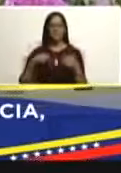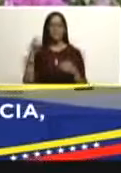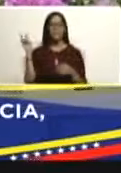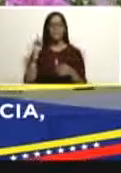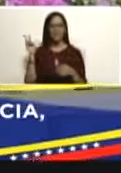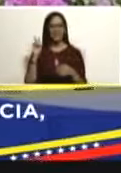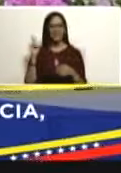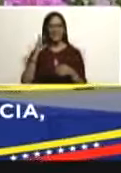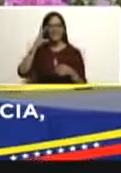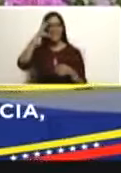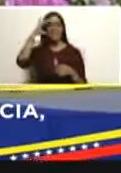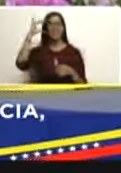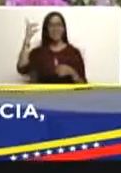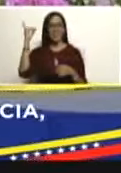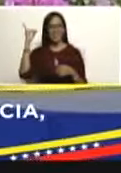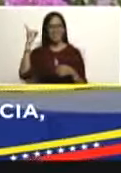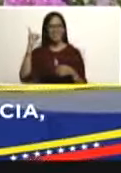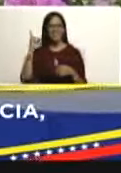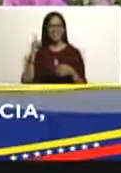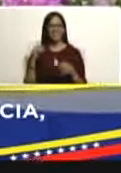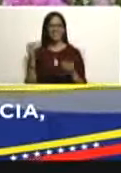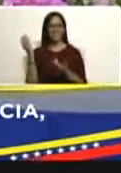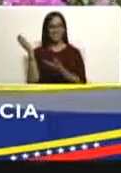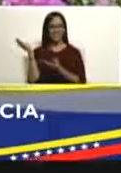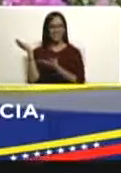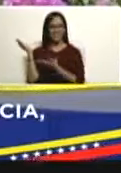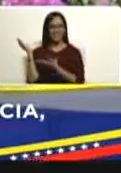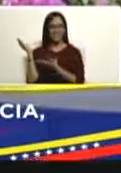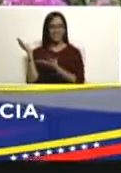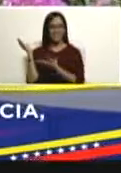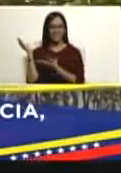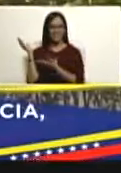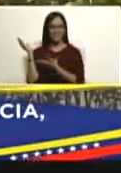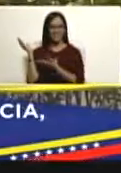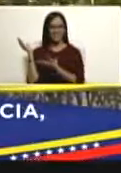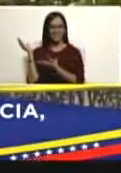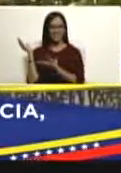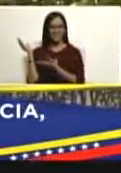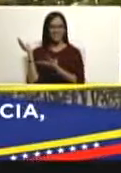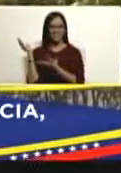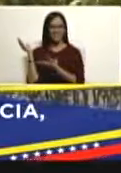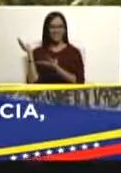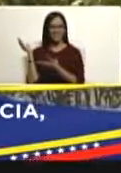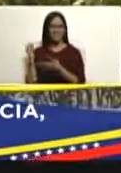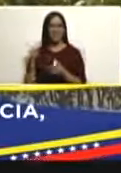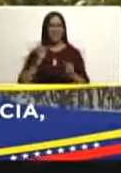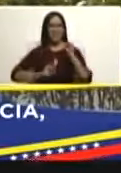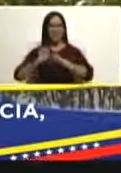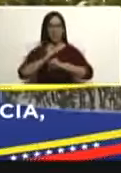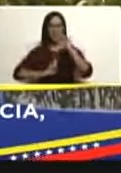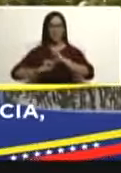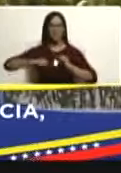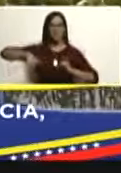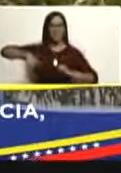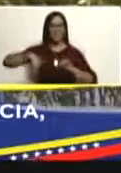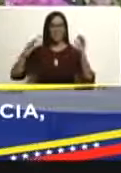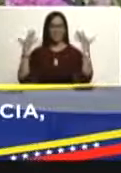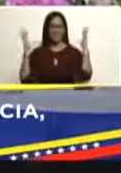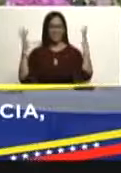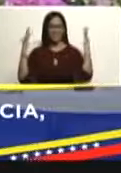República, Delcy Eloína Rodríguez Gómez, que viene de La Haya, de defender el Esequibo de